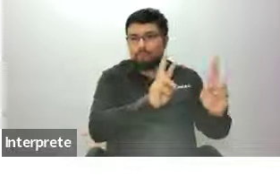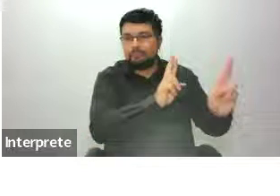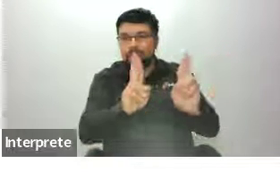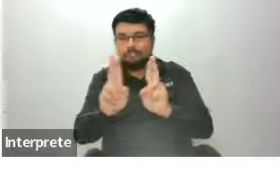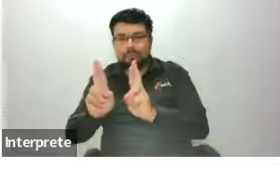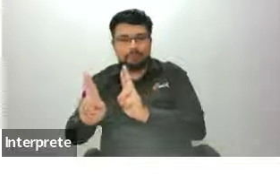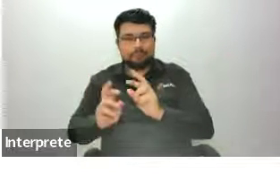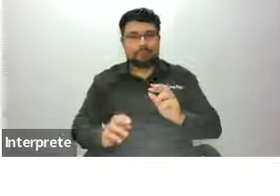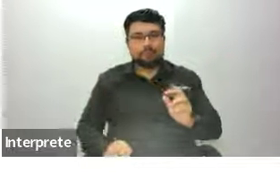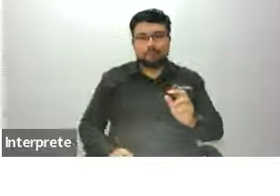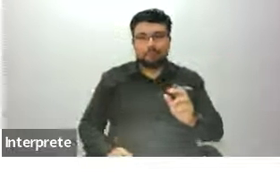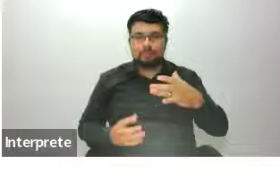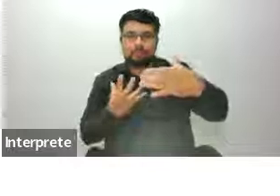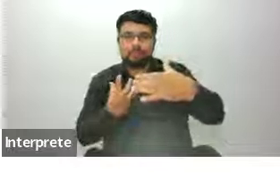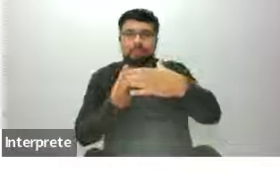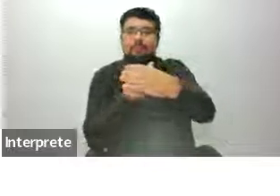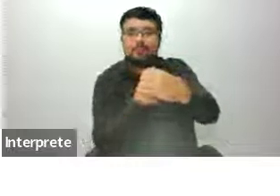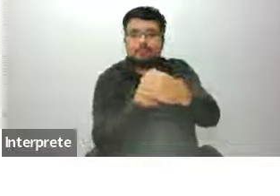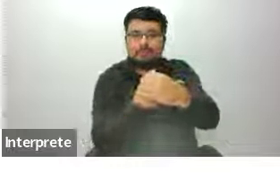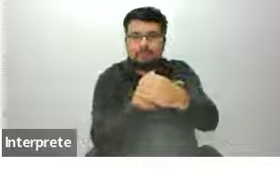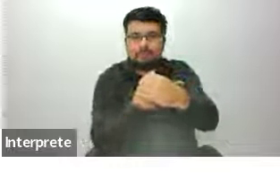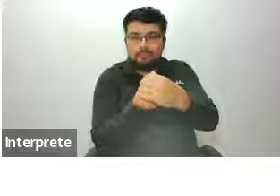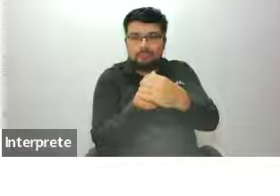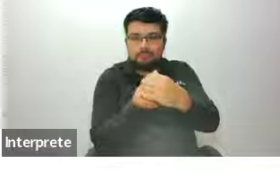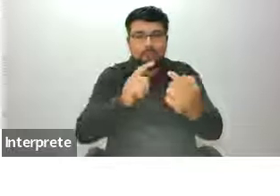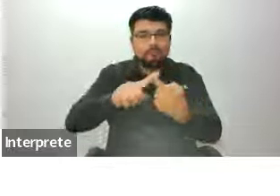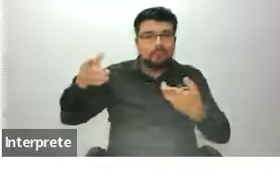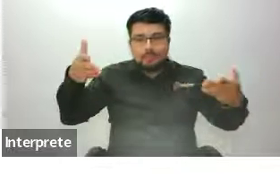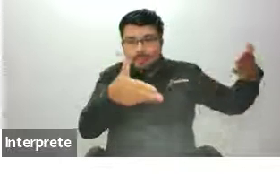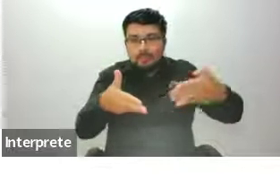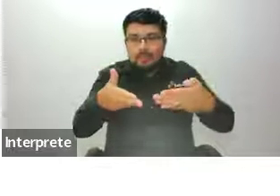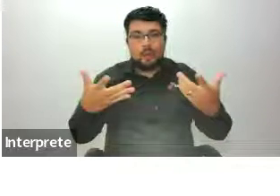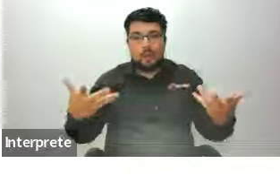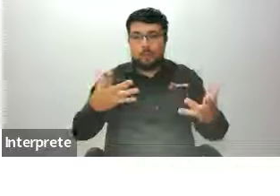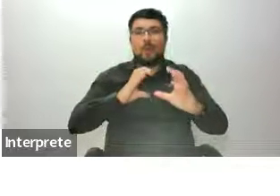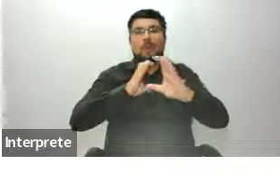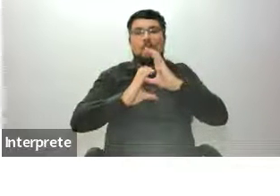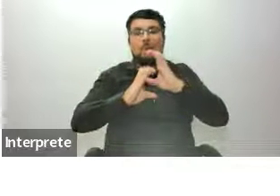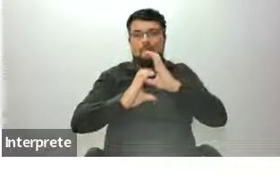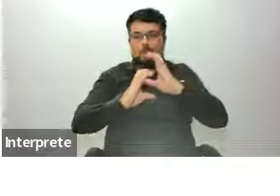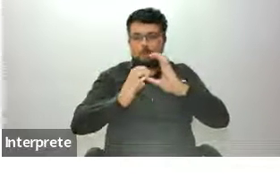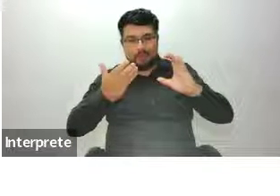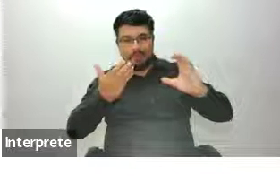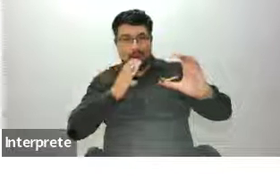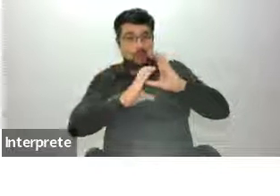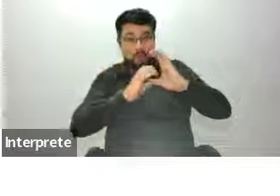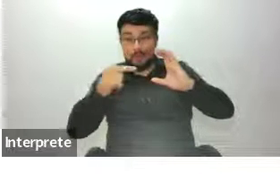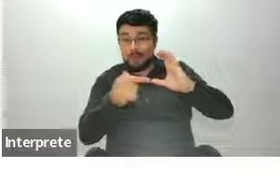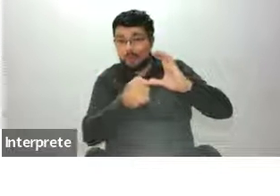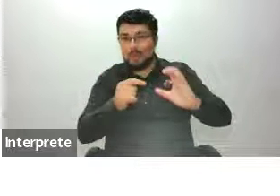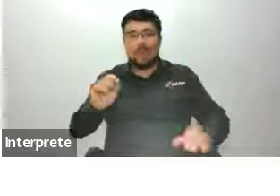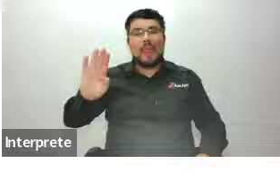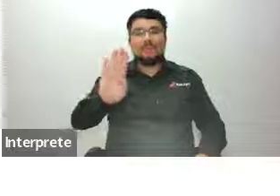¿no? Principalmente a través de la comunicación. La comunicación es básica para cualquier tipo